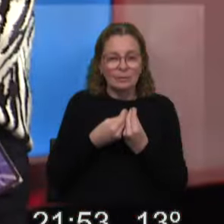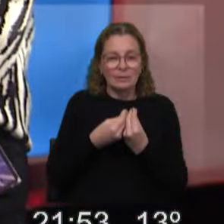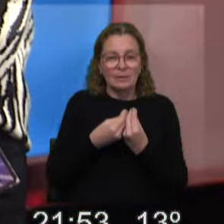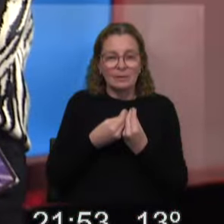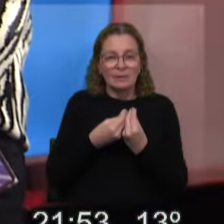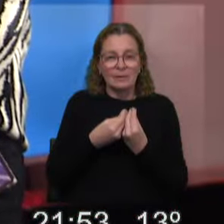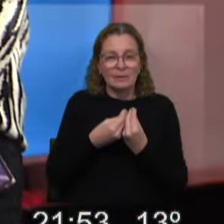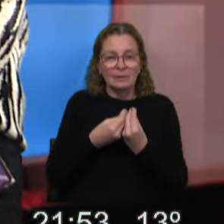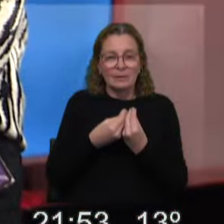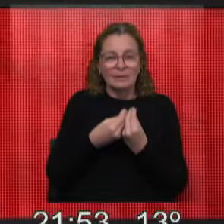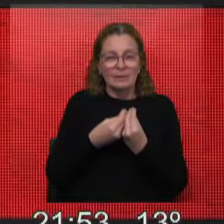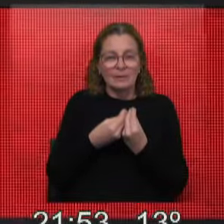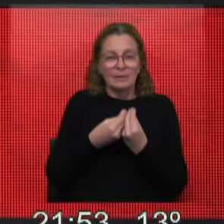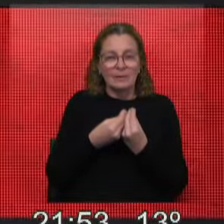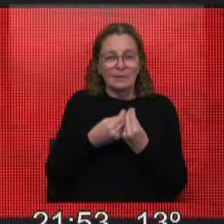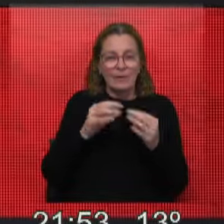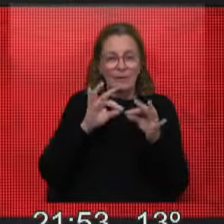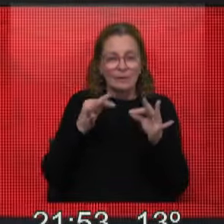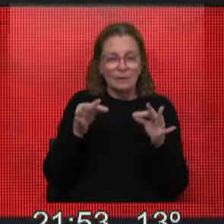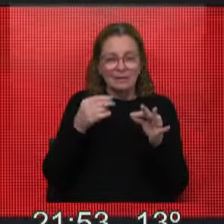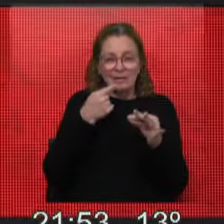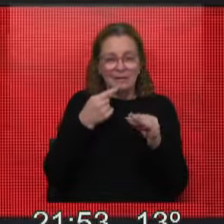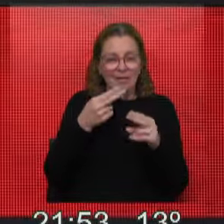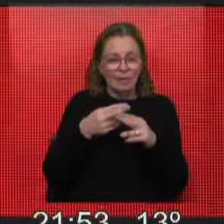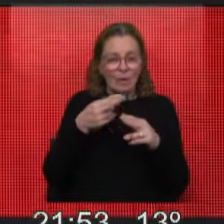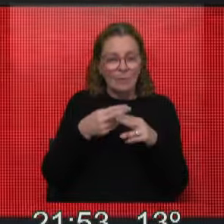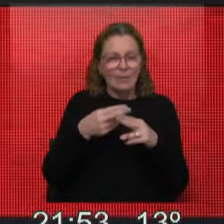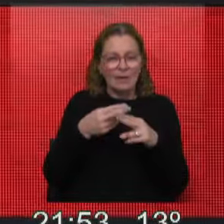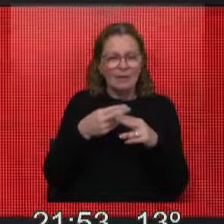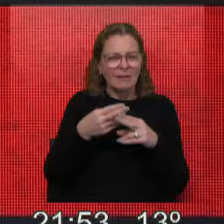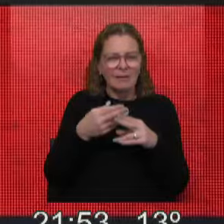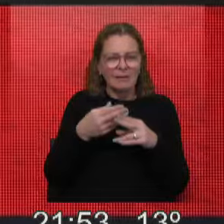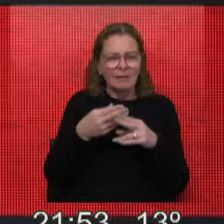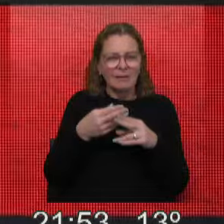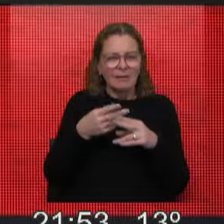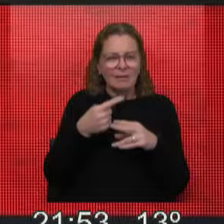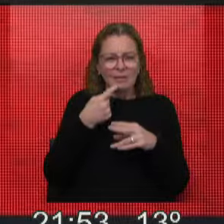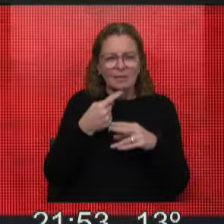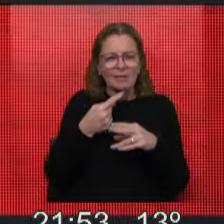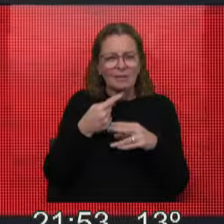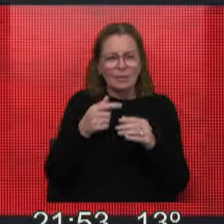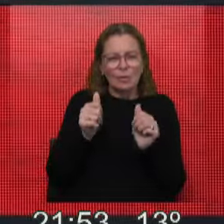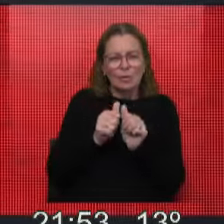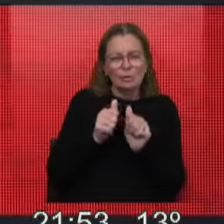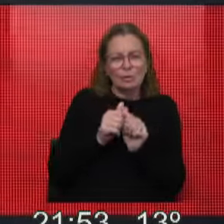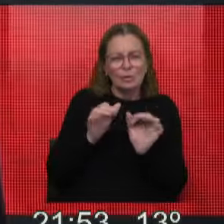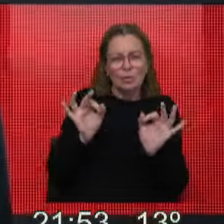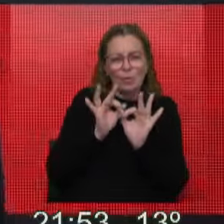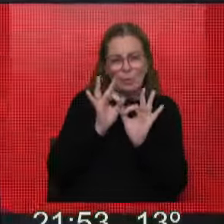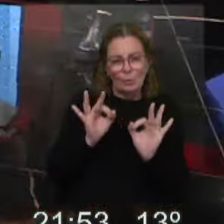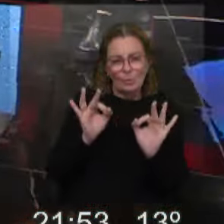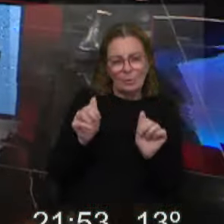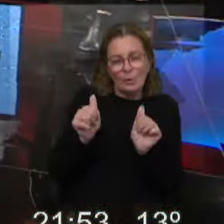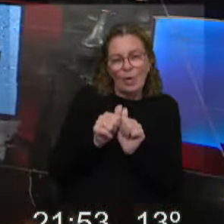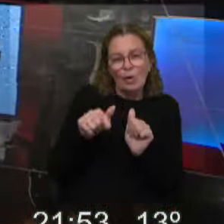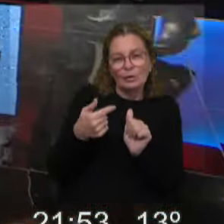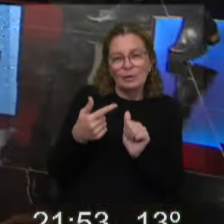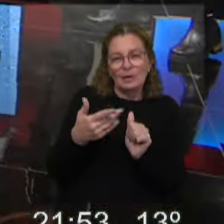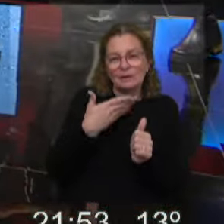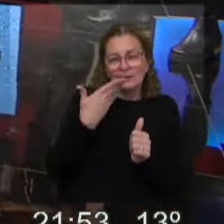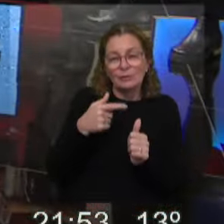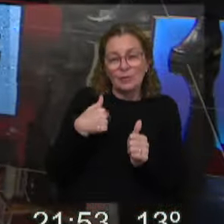Hay un crossover, ¿no? Hay un feat que se llama Borkutá. Ahí va. Que es con Diego, el cantante de Hanwire. Perfecto. No, yo